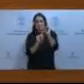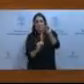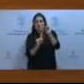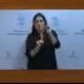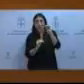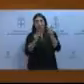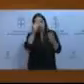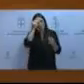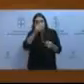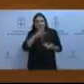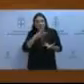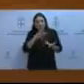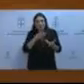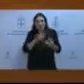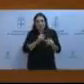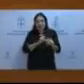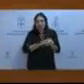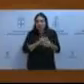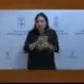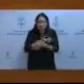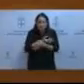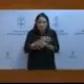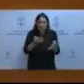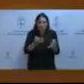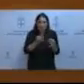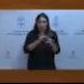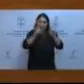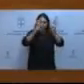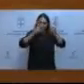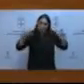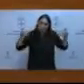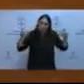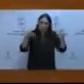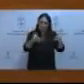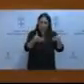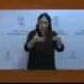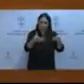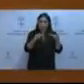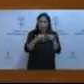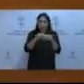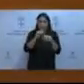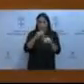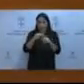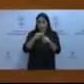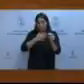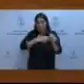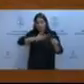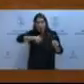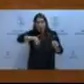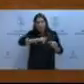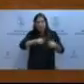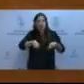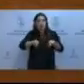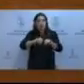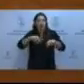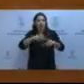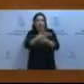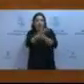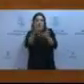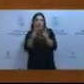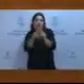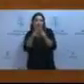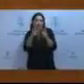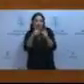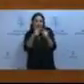el momento más adecuado para tratar esta materia. En nuestro grupo parlamentario, al igual que en la totalidad de la sociedad